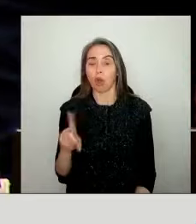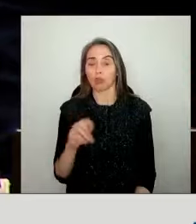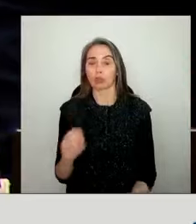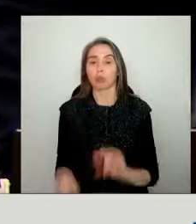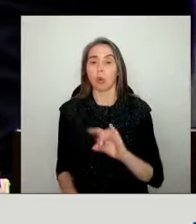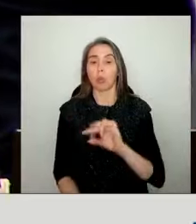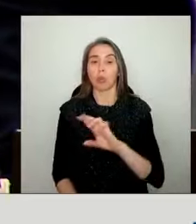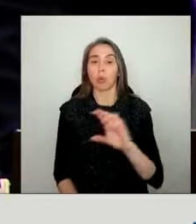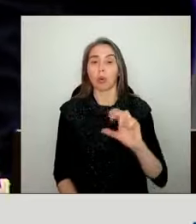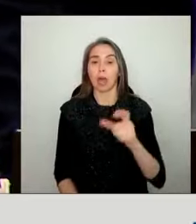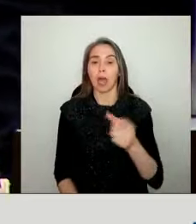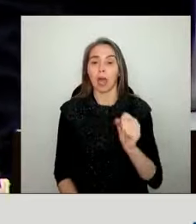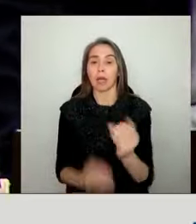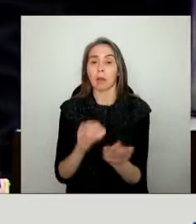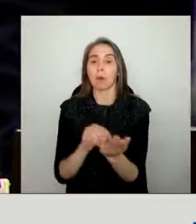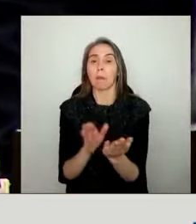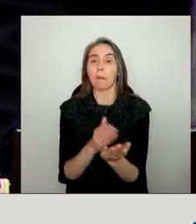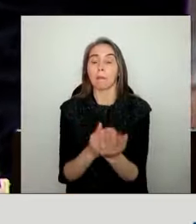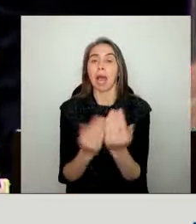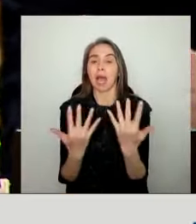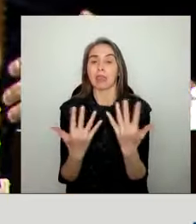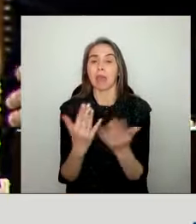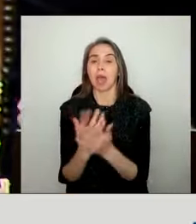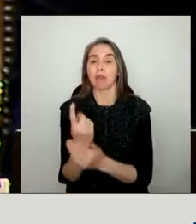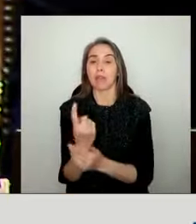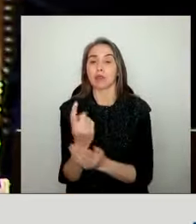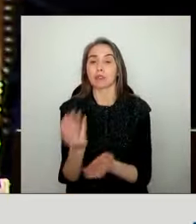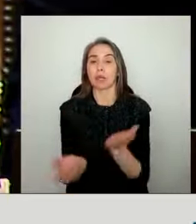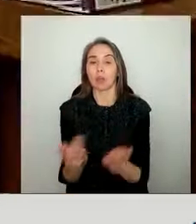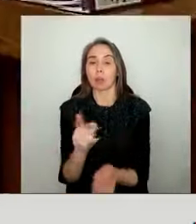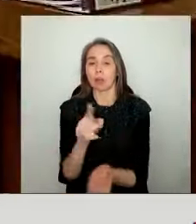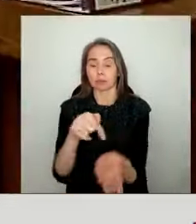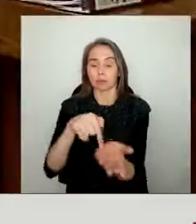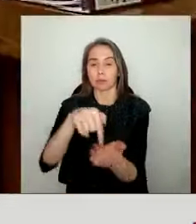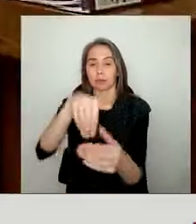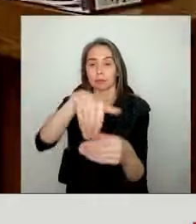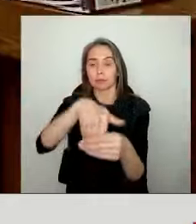y que consta en las páginas 10 a 11 del Comparado en votación